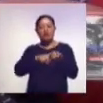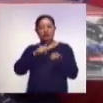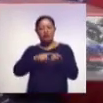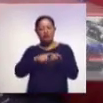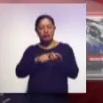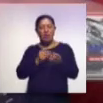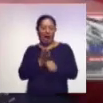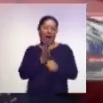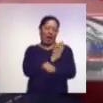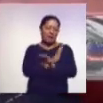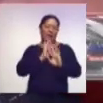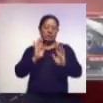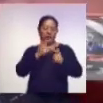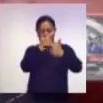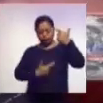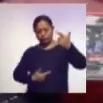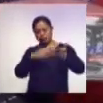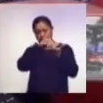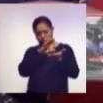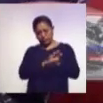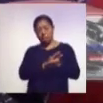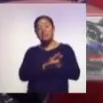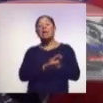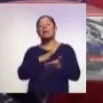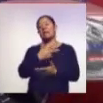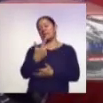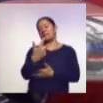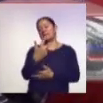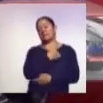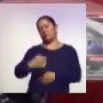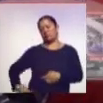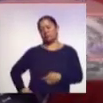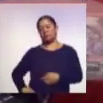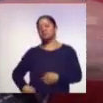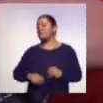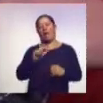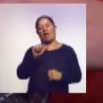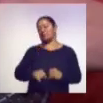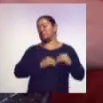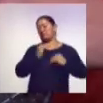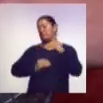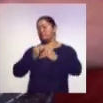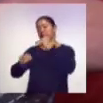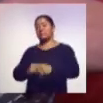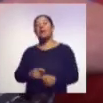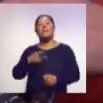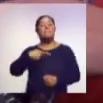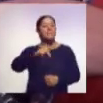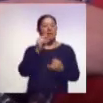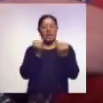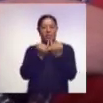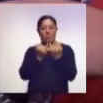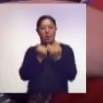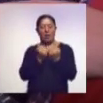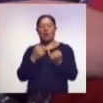que está en este momento enfocado en 13 municipios, y así sucesivamente, pero también iremos con todos